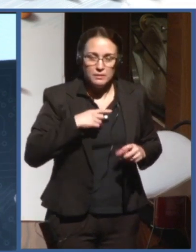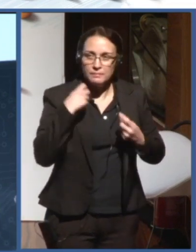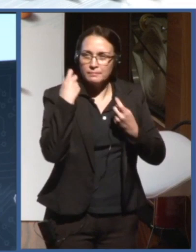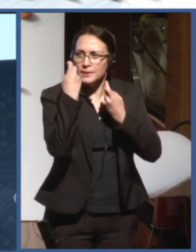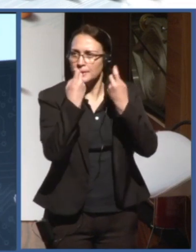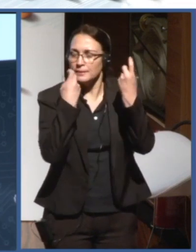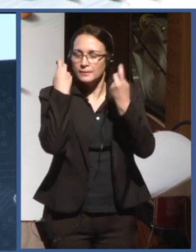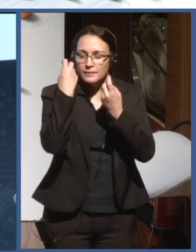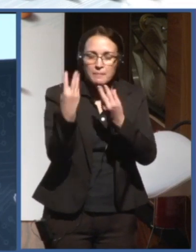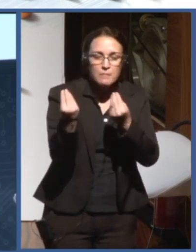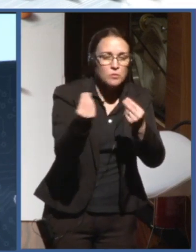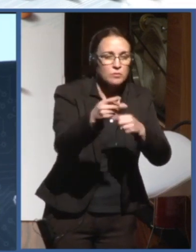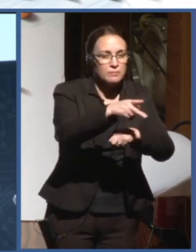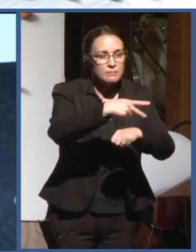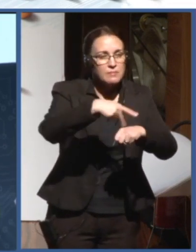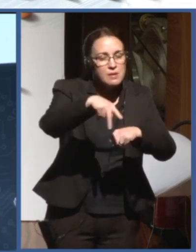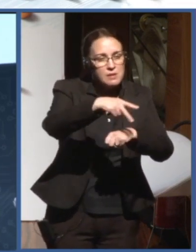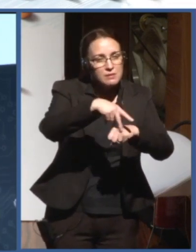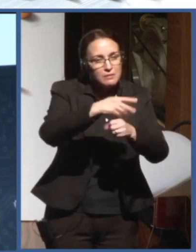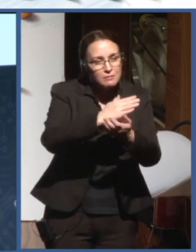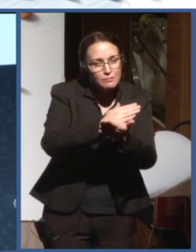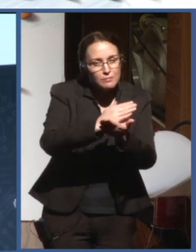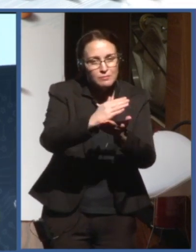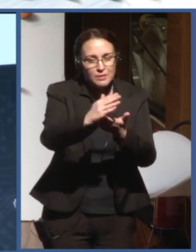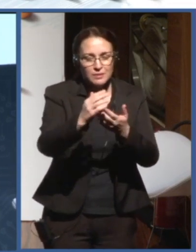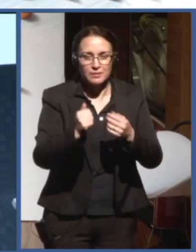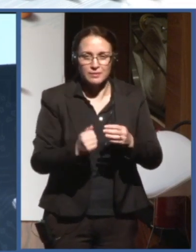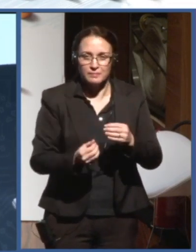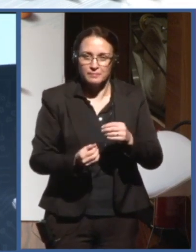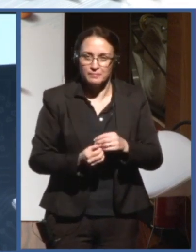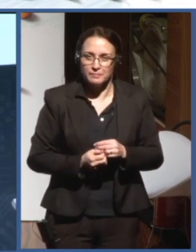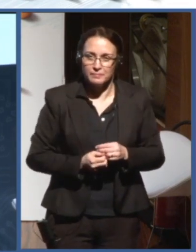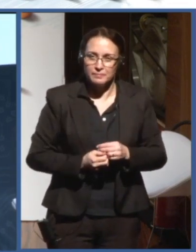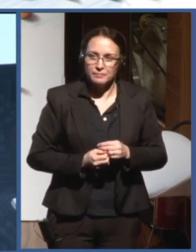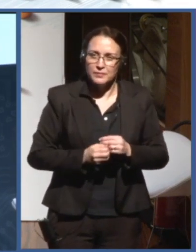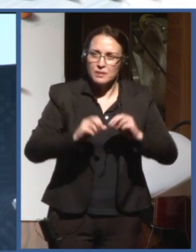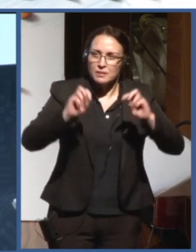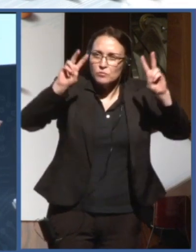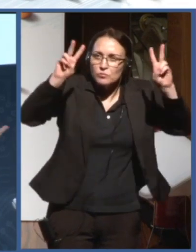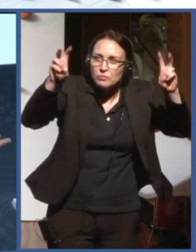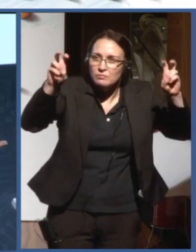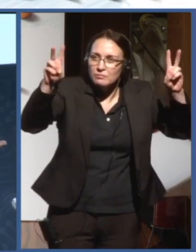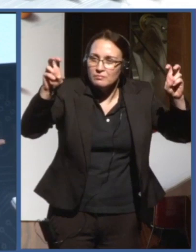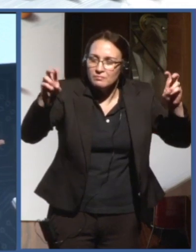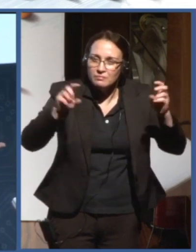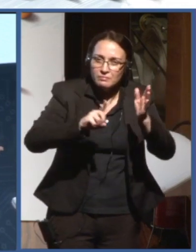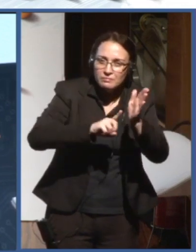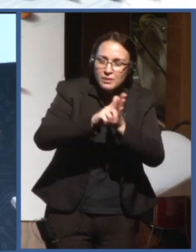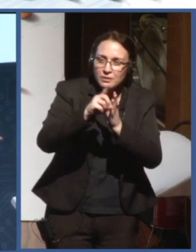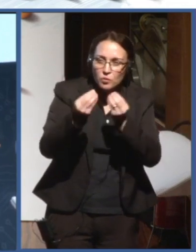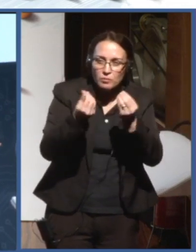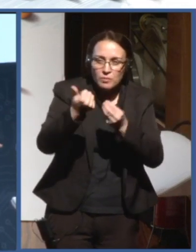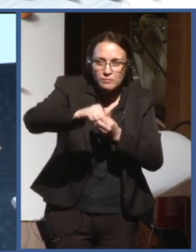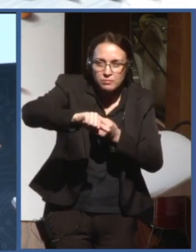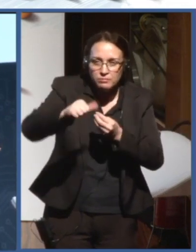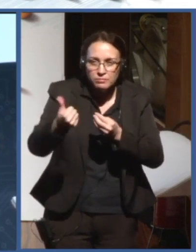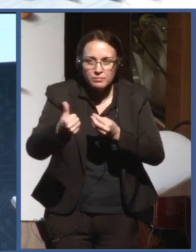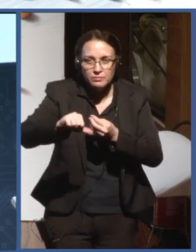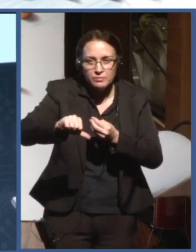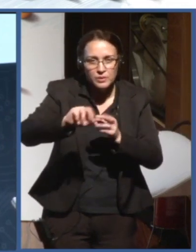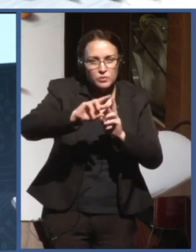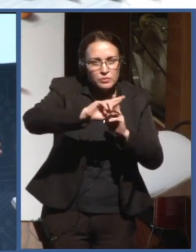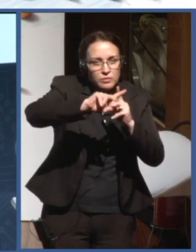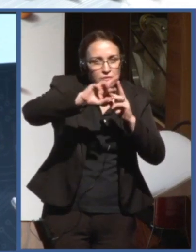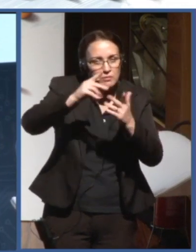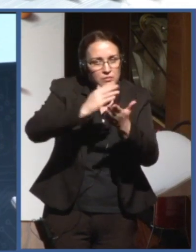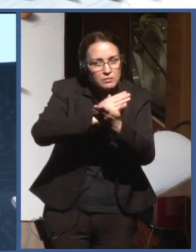es importante, entonces, sí hacer un levantamiento de las diferentes iniciativas que están habiendo, definir indicadores para poder identificar